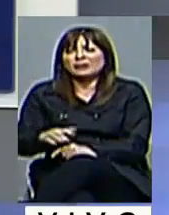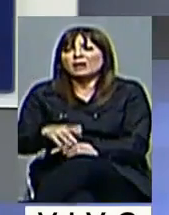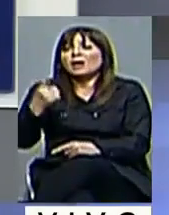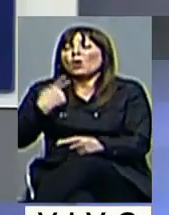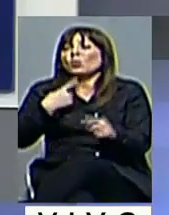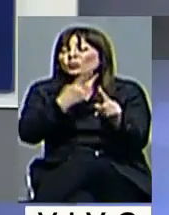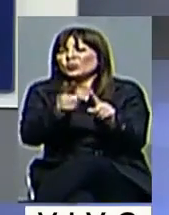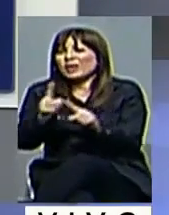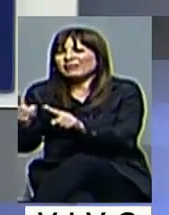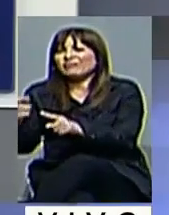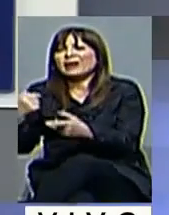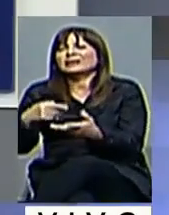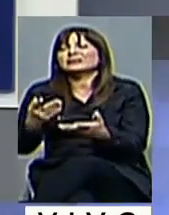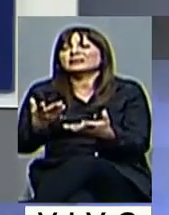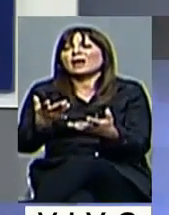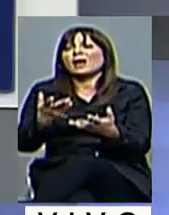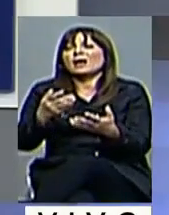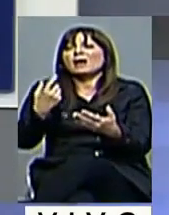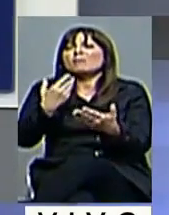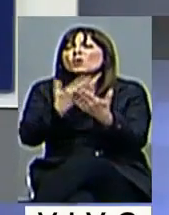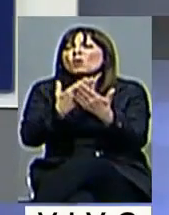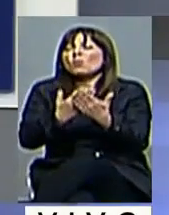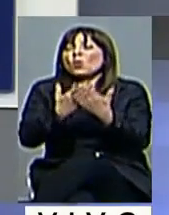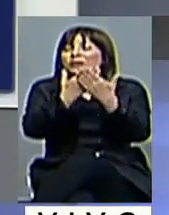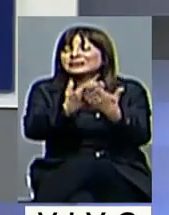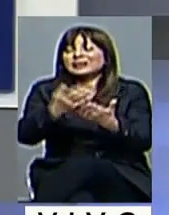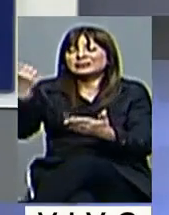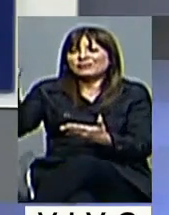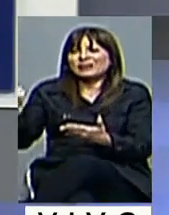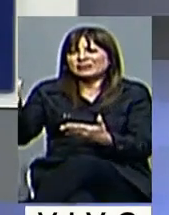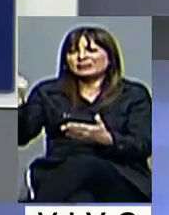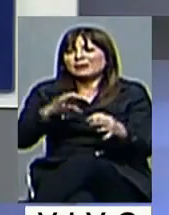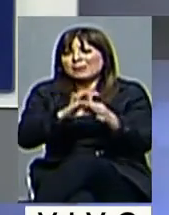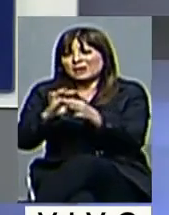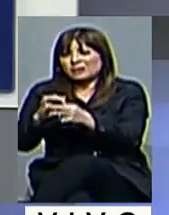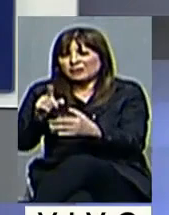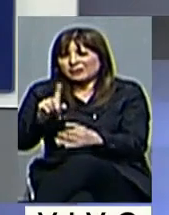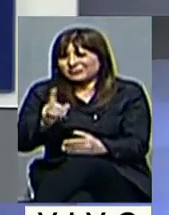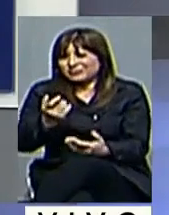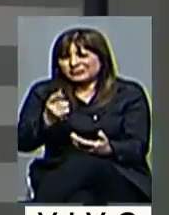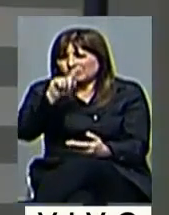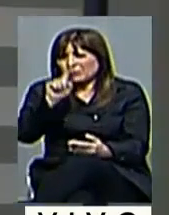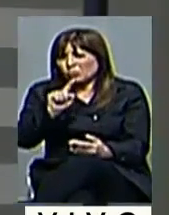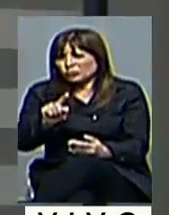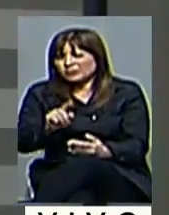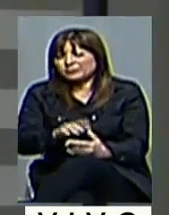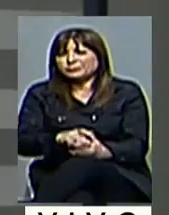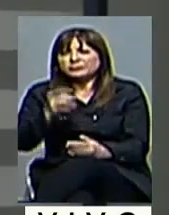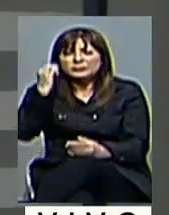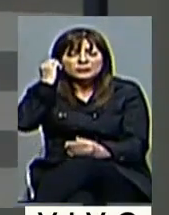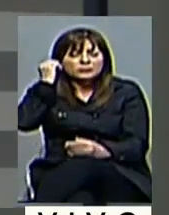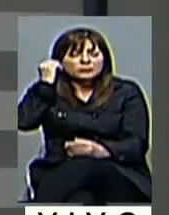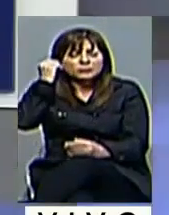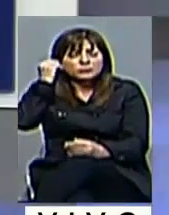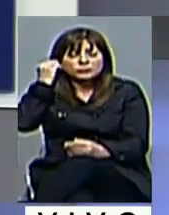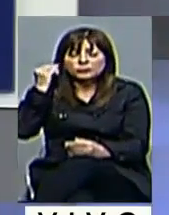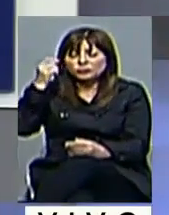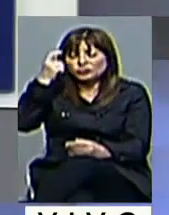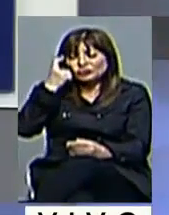diferencia total con respecto a las propuestas de Sebastián Piñera en esa materia. ¿No ha perdido peso? Yo creo que los movimientos